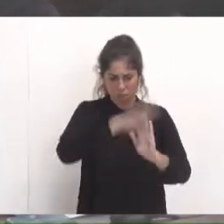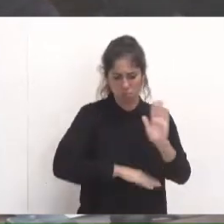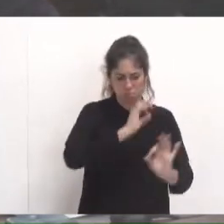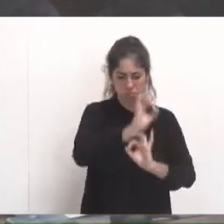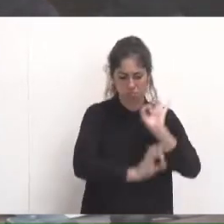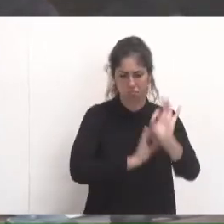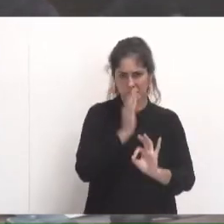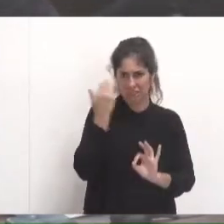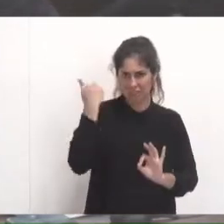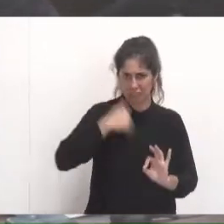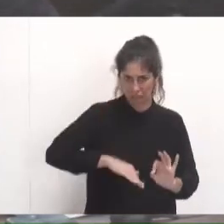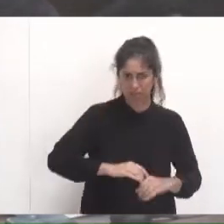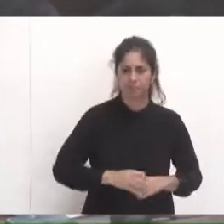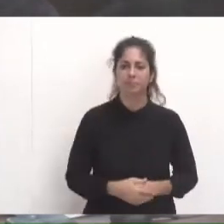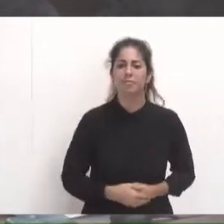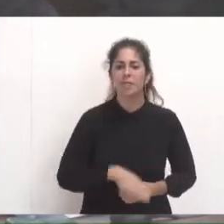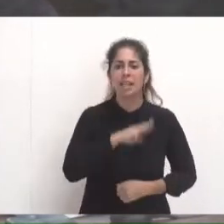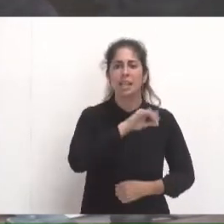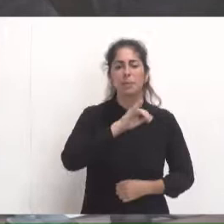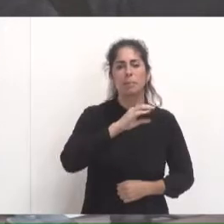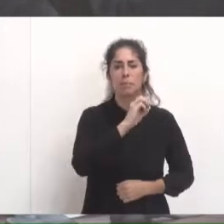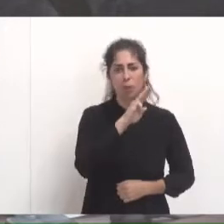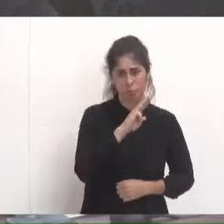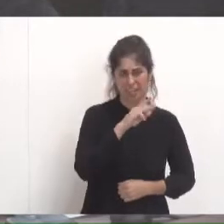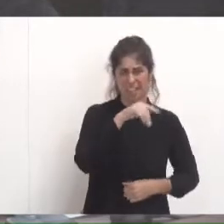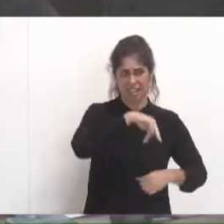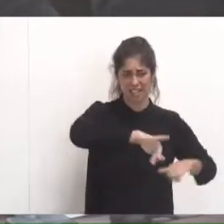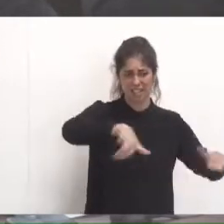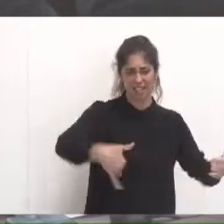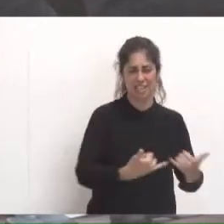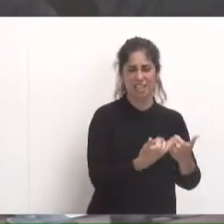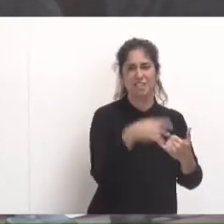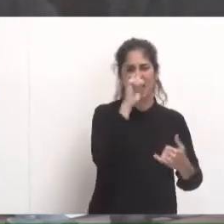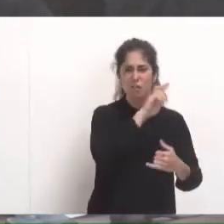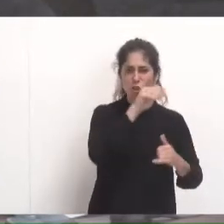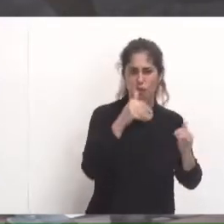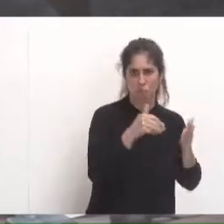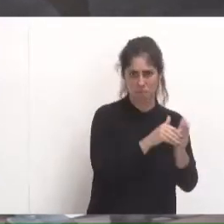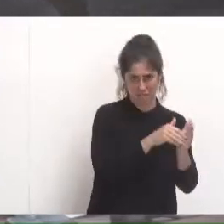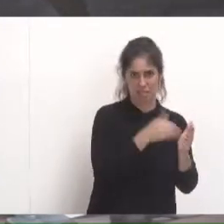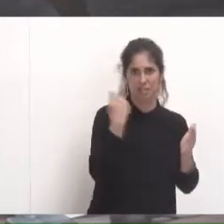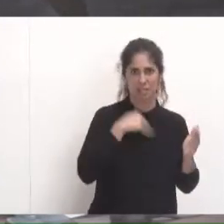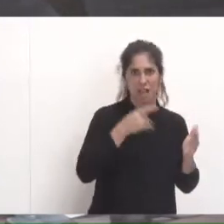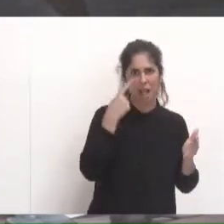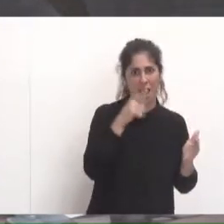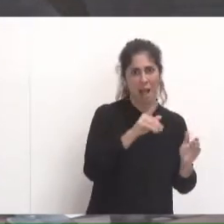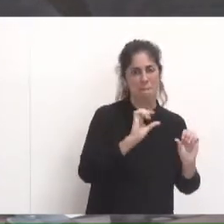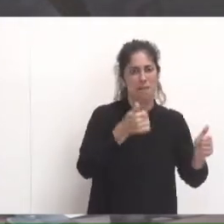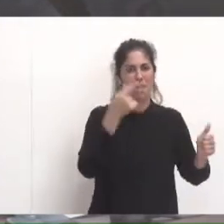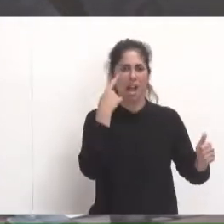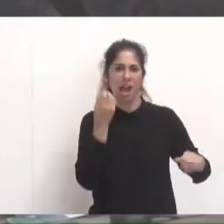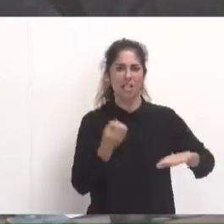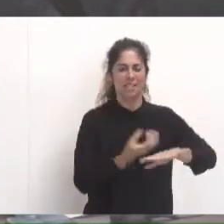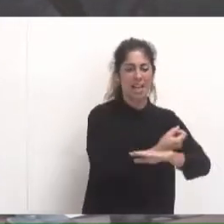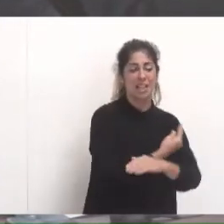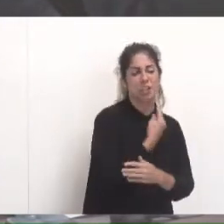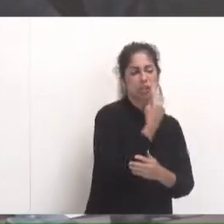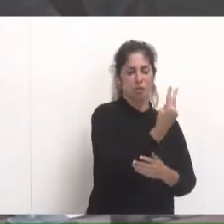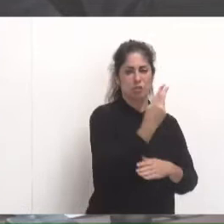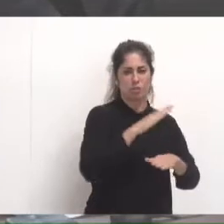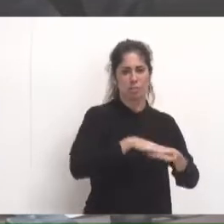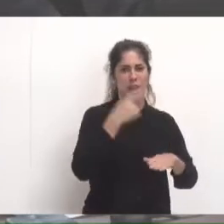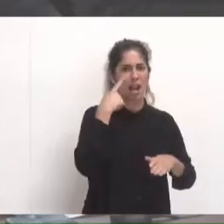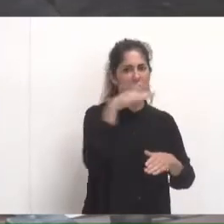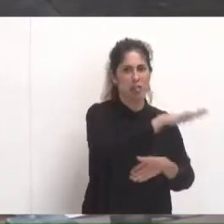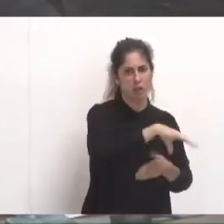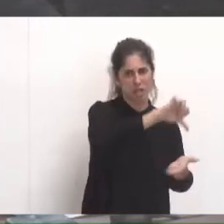que fue en el PIOT de Tenerife en el año 2000 donde se contempló la elaboración de dos corredores ferroviarios para comunicar el área